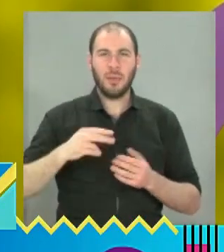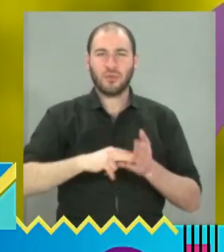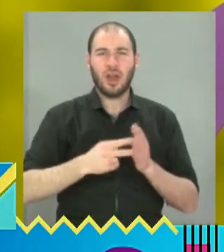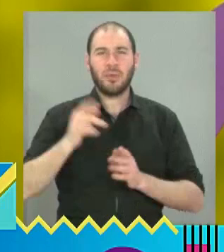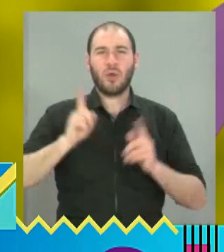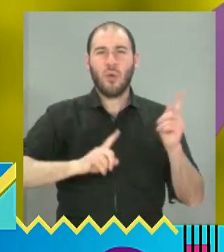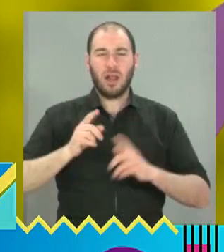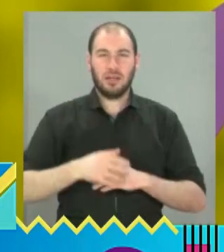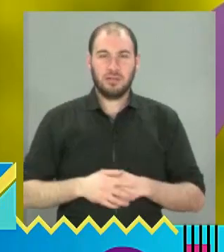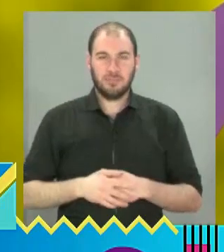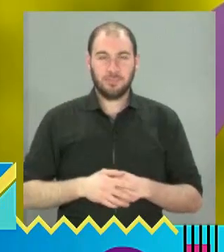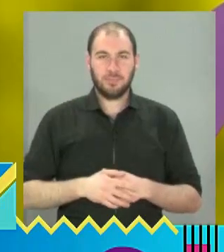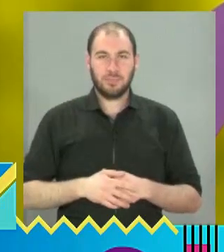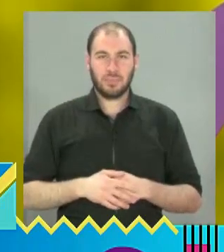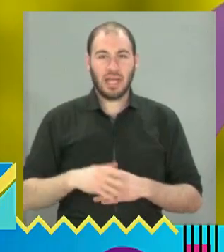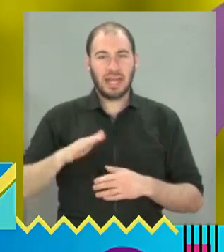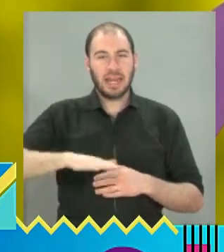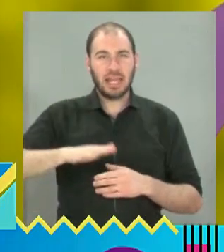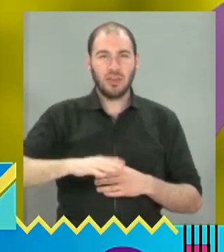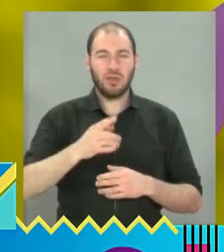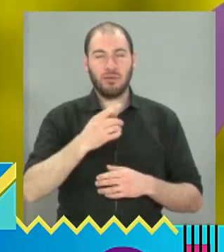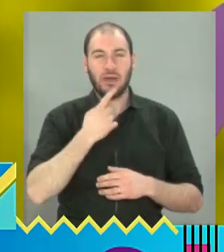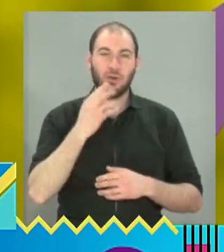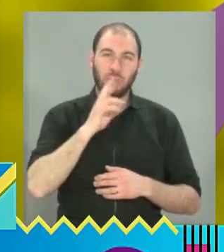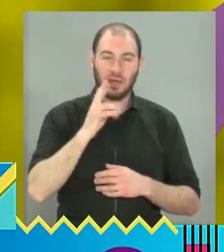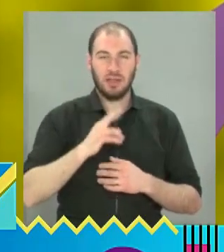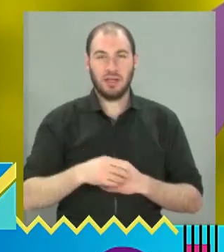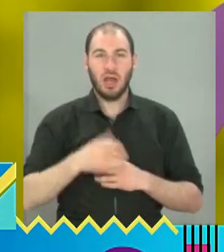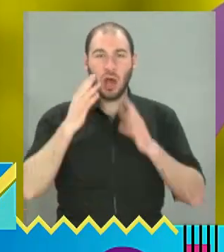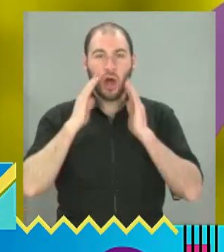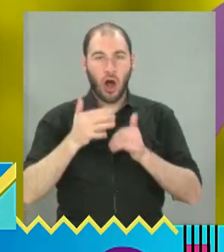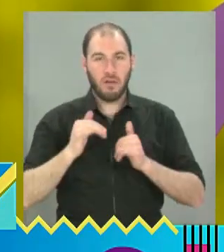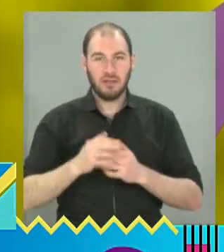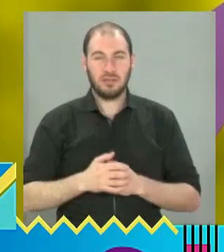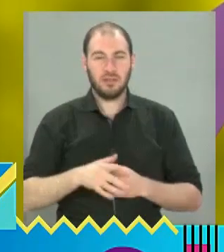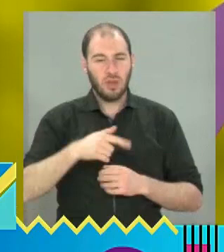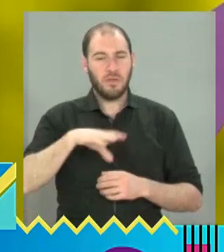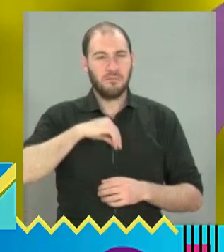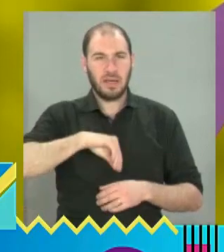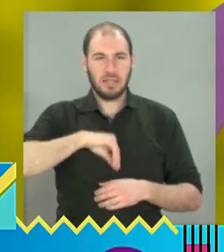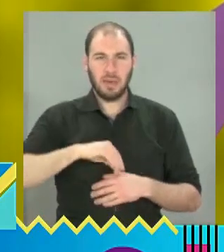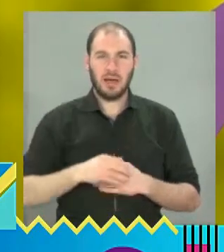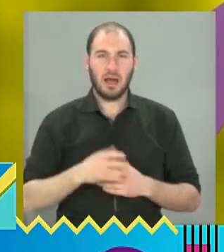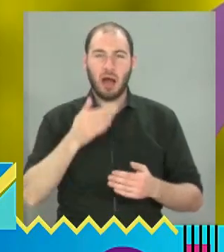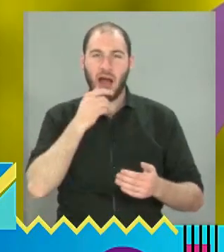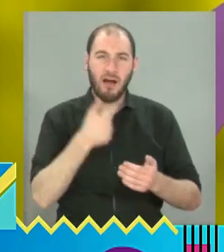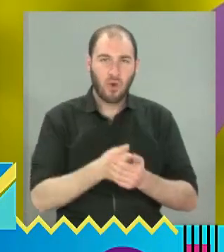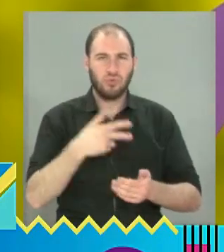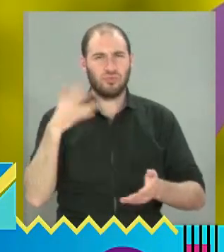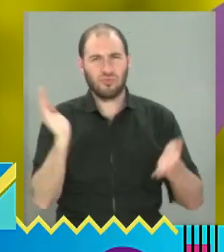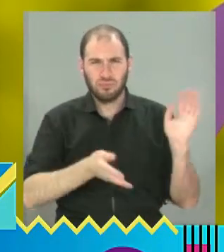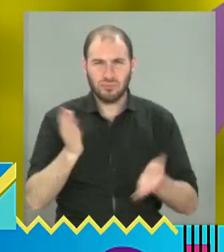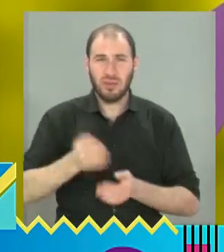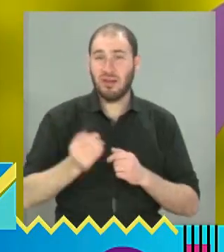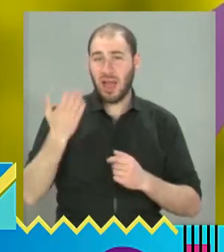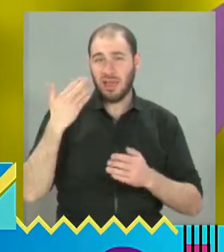problemáticas presenta, de cuando el niño, la niña el adolescente, son víctimas de abusos, de maltratos,